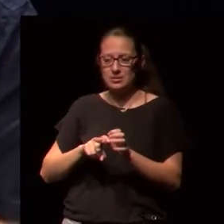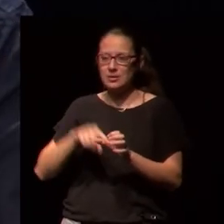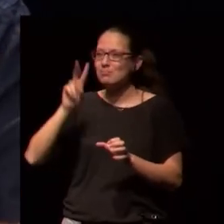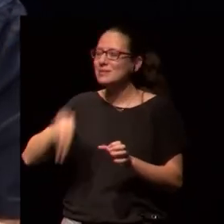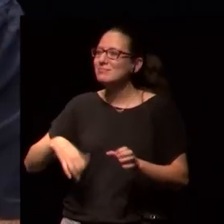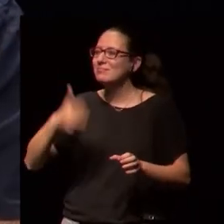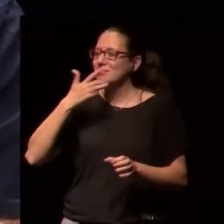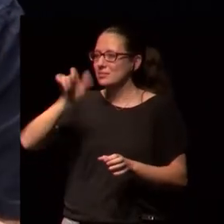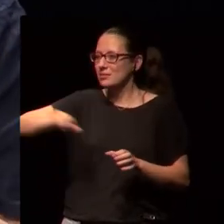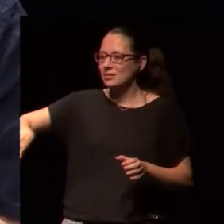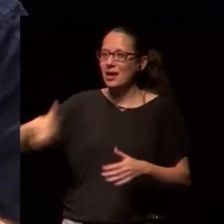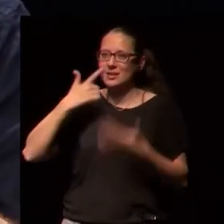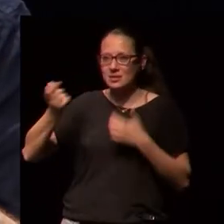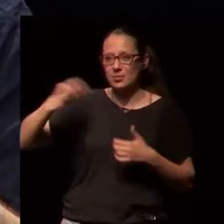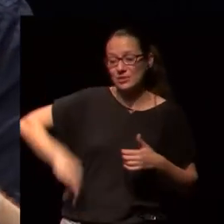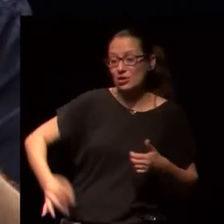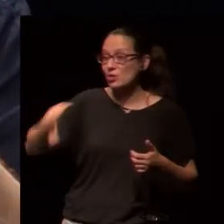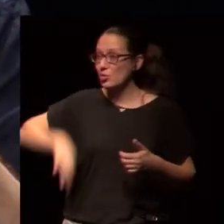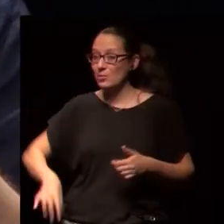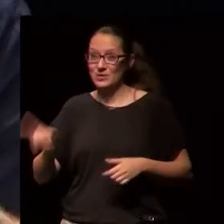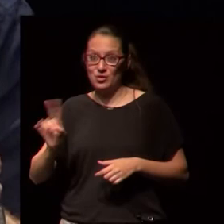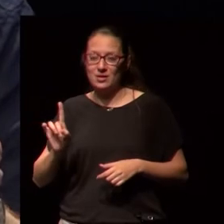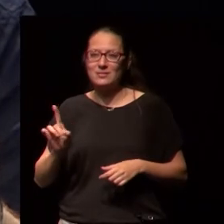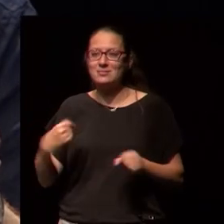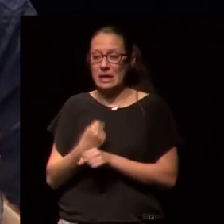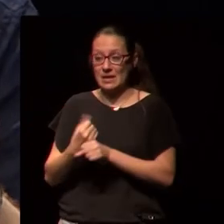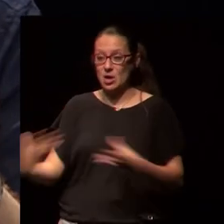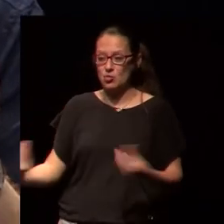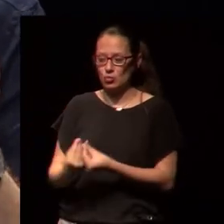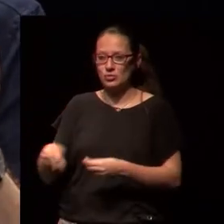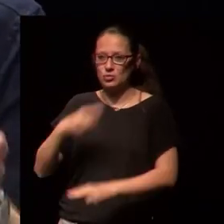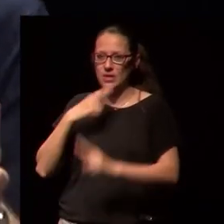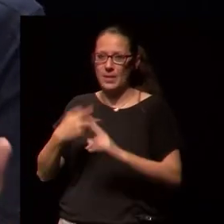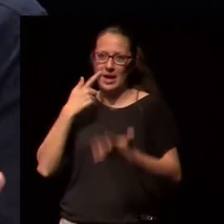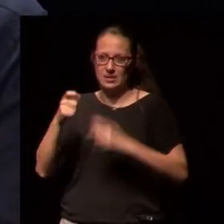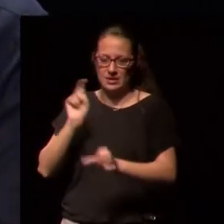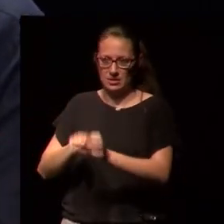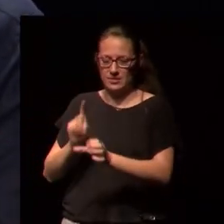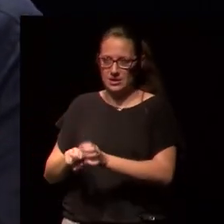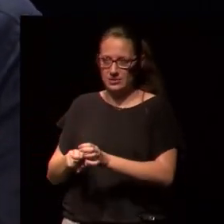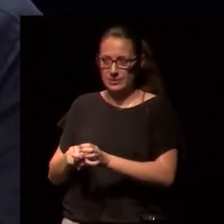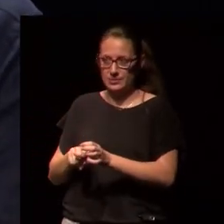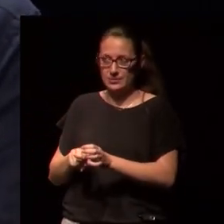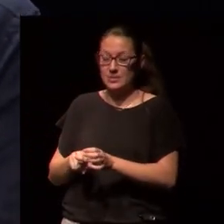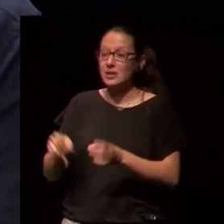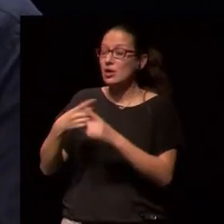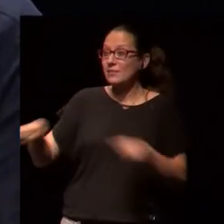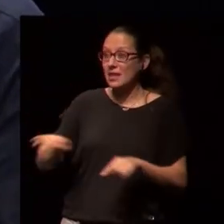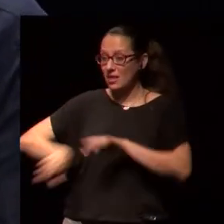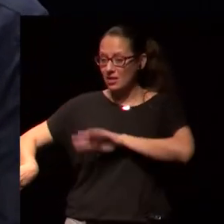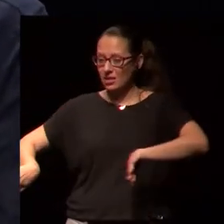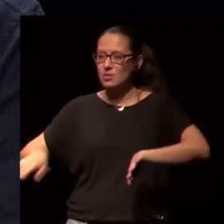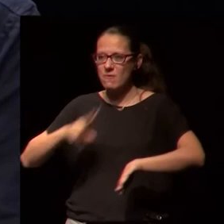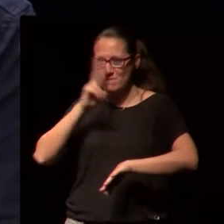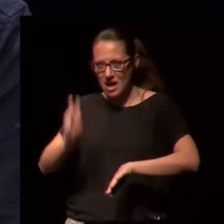lo que se da cuando los artistas profesionales y los no profesionales trabajan juntos. Y es útil plantear la diferencia,